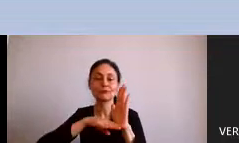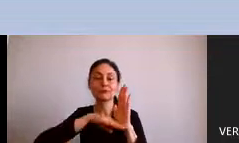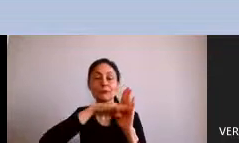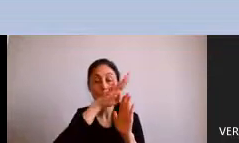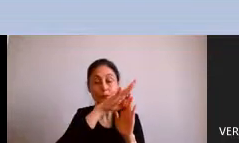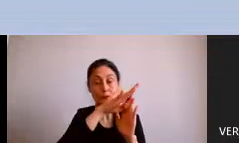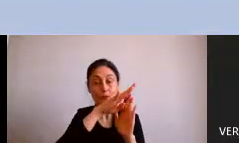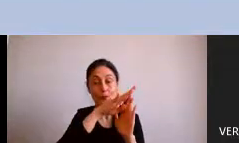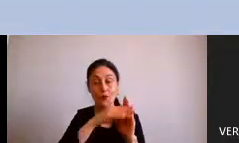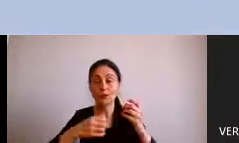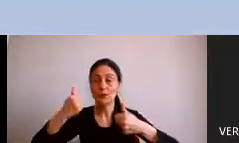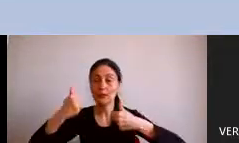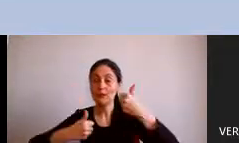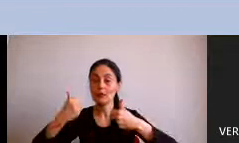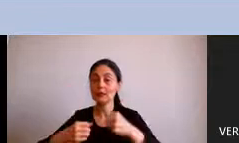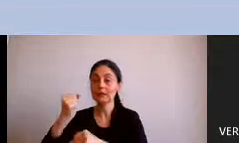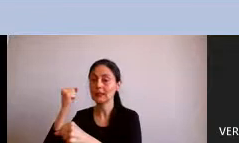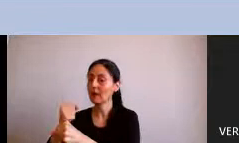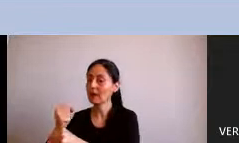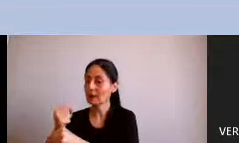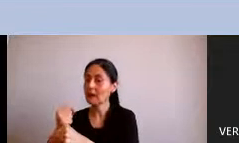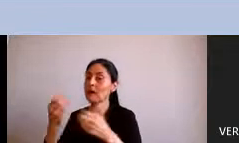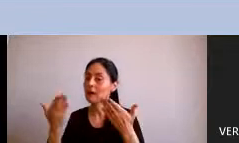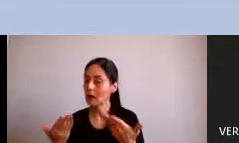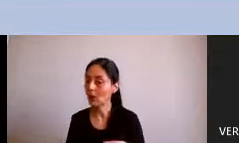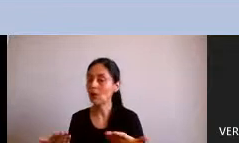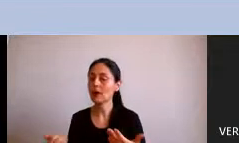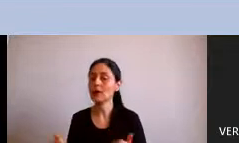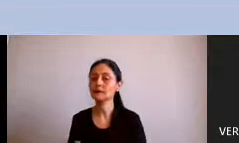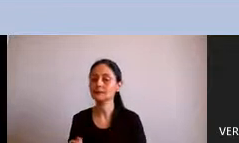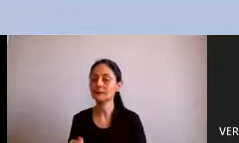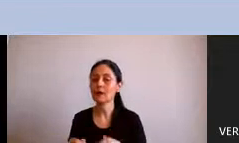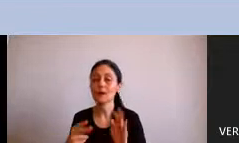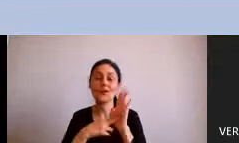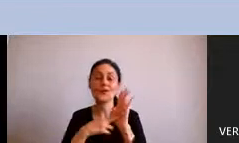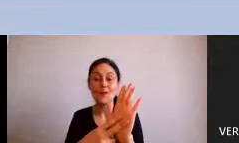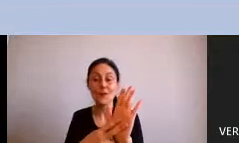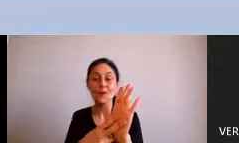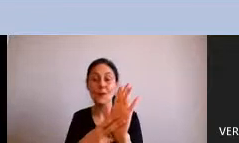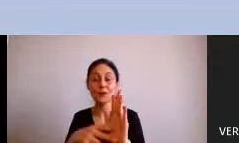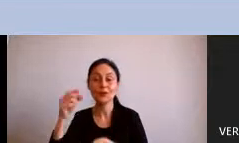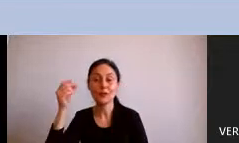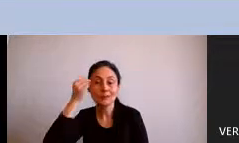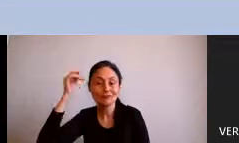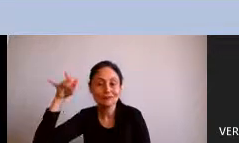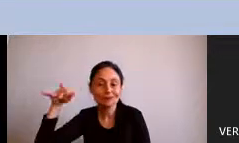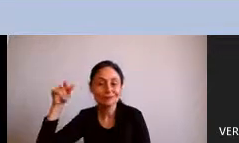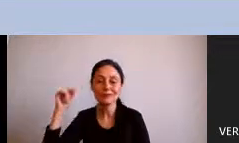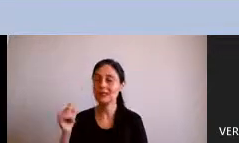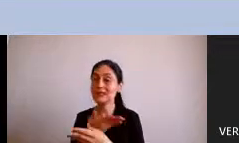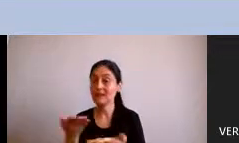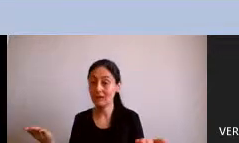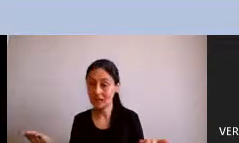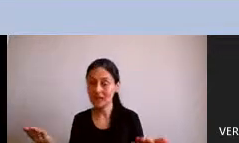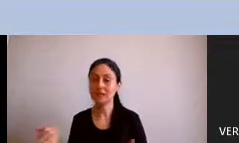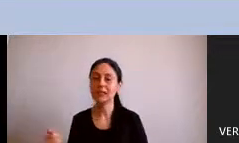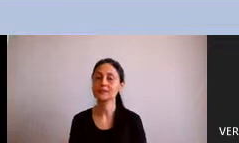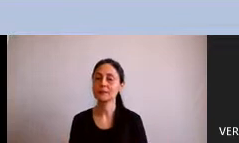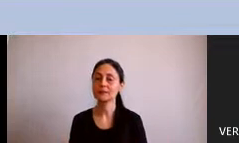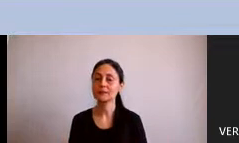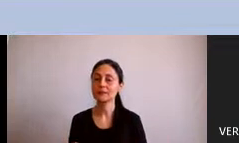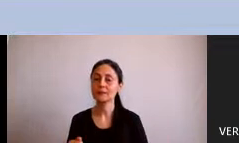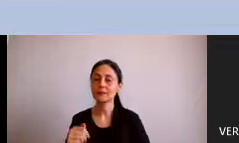trabajando y hoy día muy bien posicionados y poder mostrar todo lo que ellos saben hacer. ¿Ya? El tecnólogo médico, no